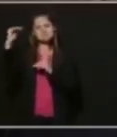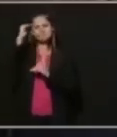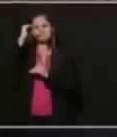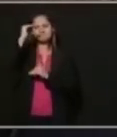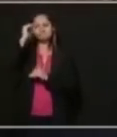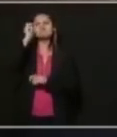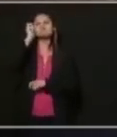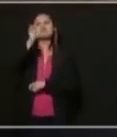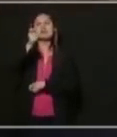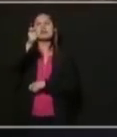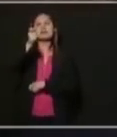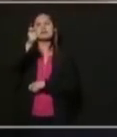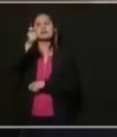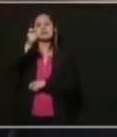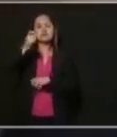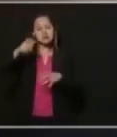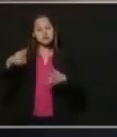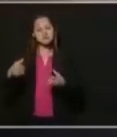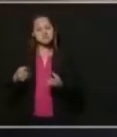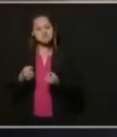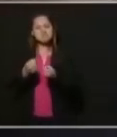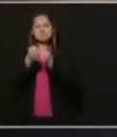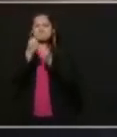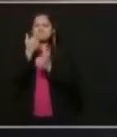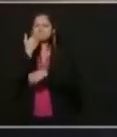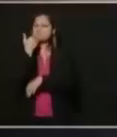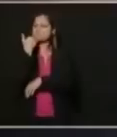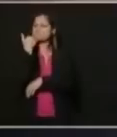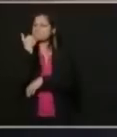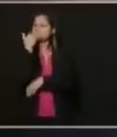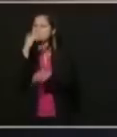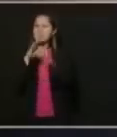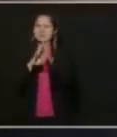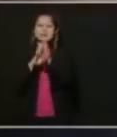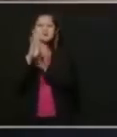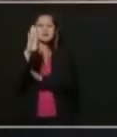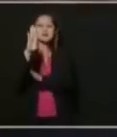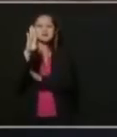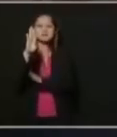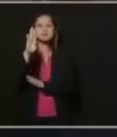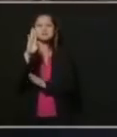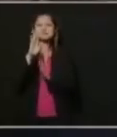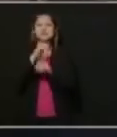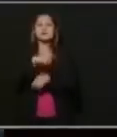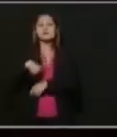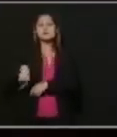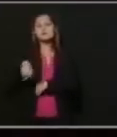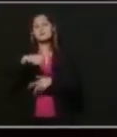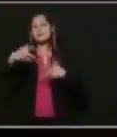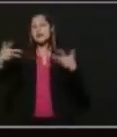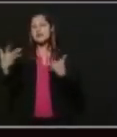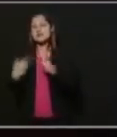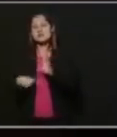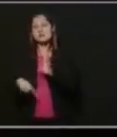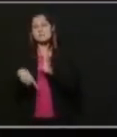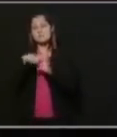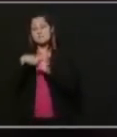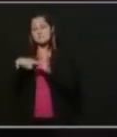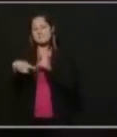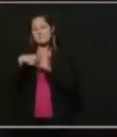vamos a salir bien. Actuemos con optimismo y con